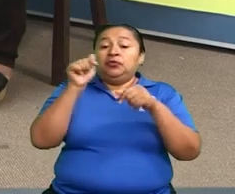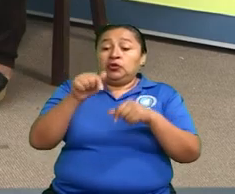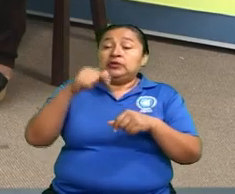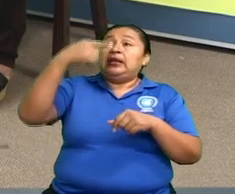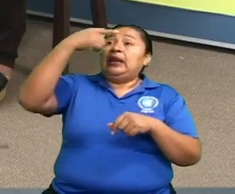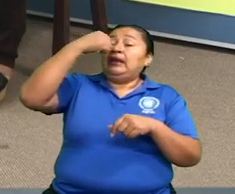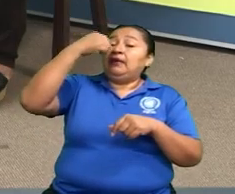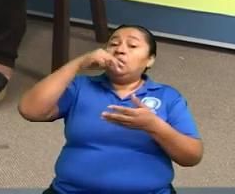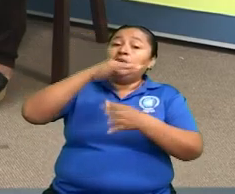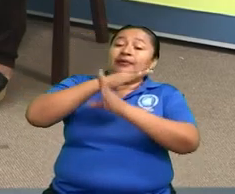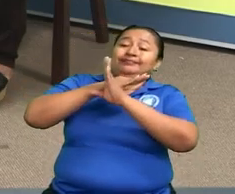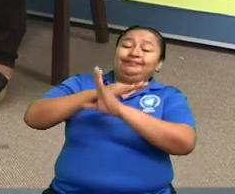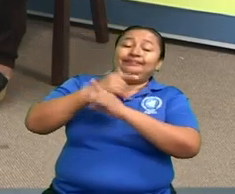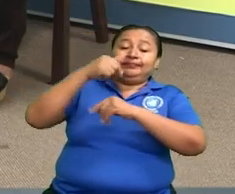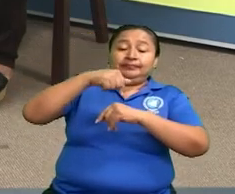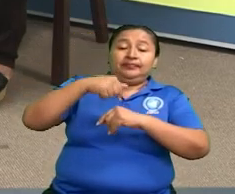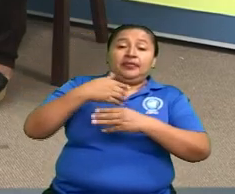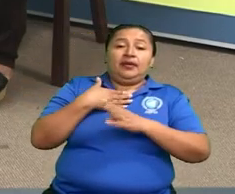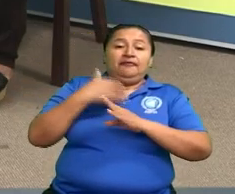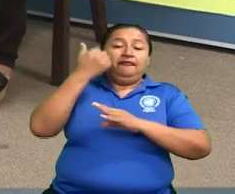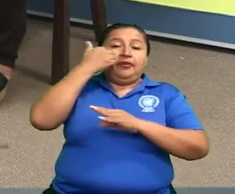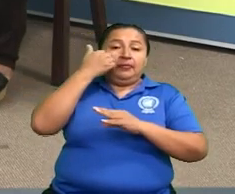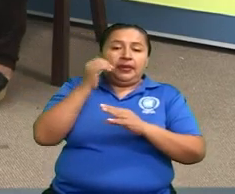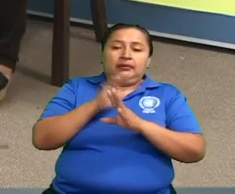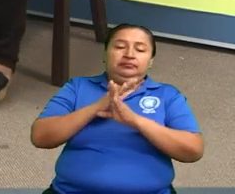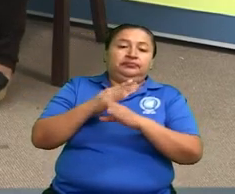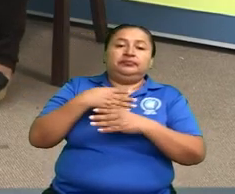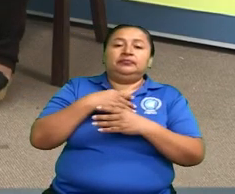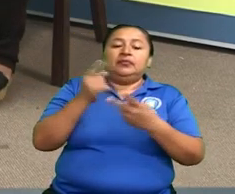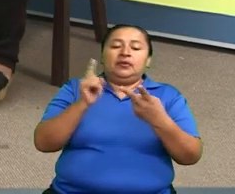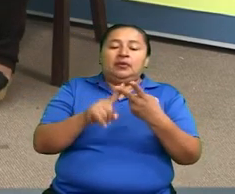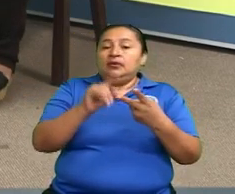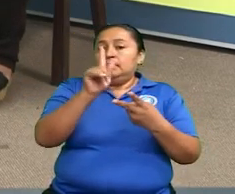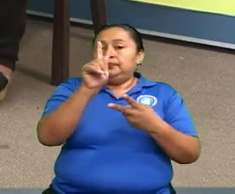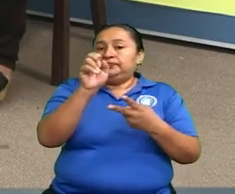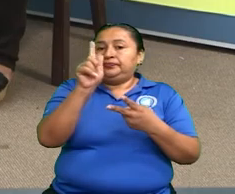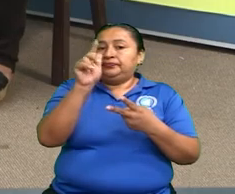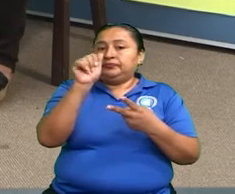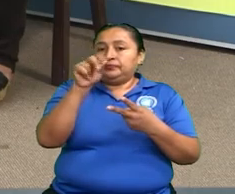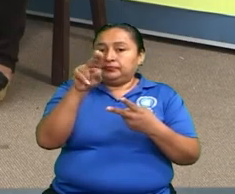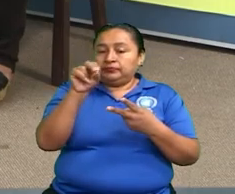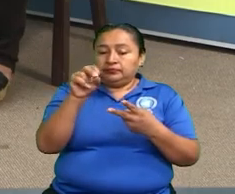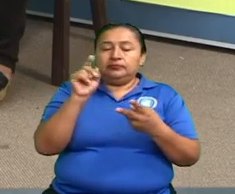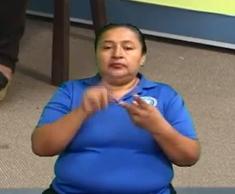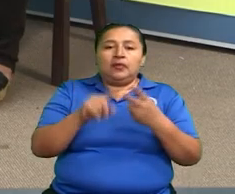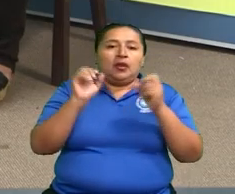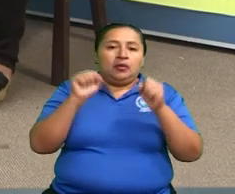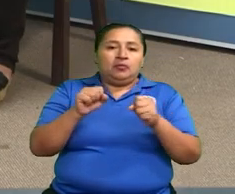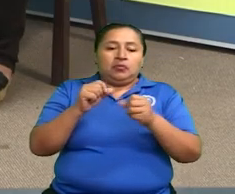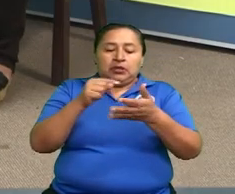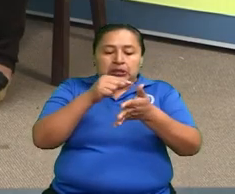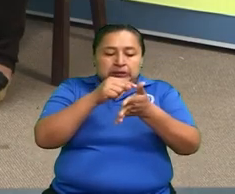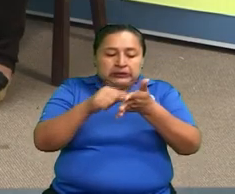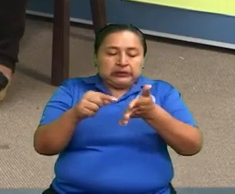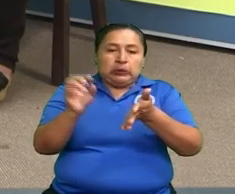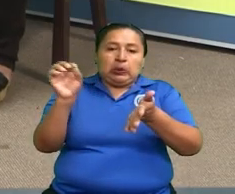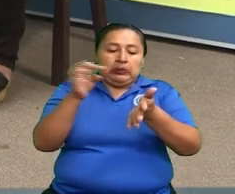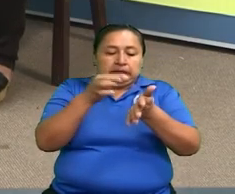está previniendo contra esas enfermedades. Igual como es el tétano, de la misma manera, puede ser una